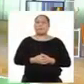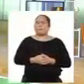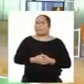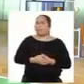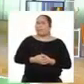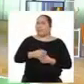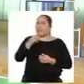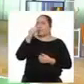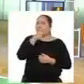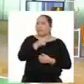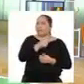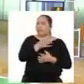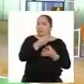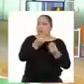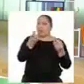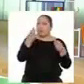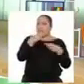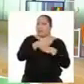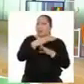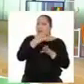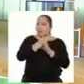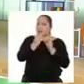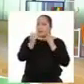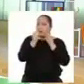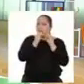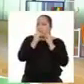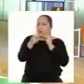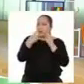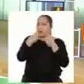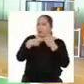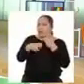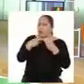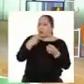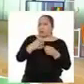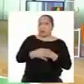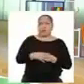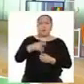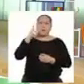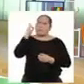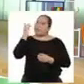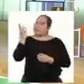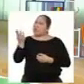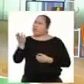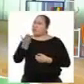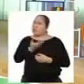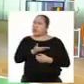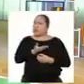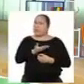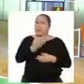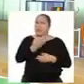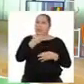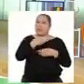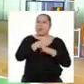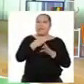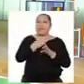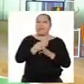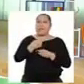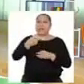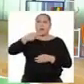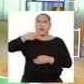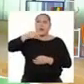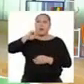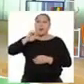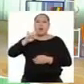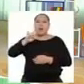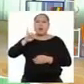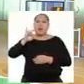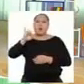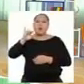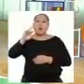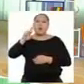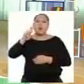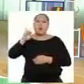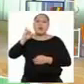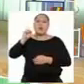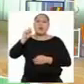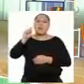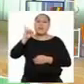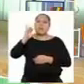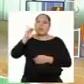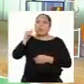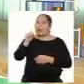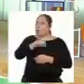¡Asu! Existen muchas maneras de resolver problemas. Profesor, y además de la estrategia heurística que acabamos de aplicar,